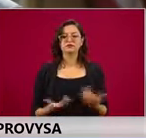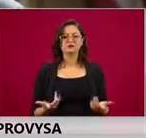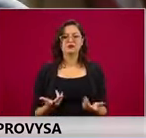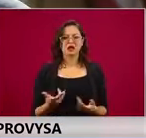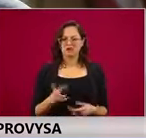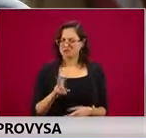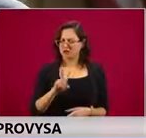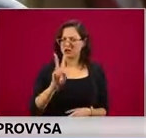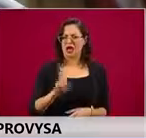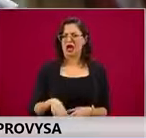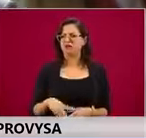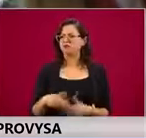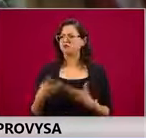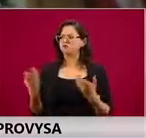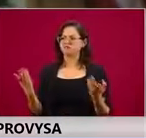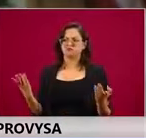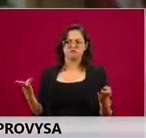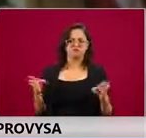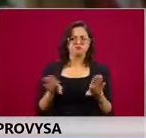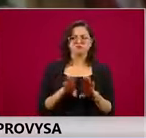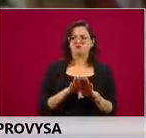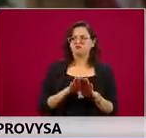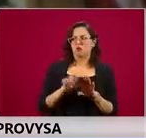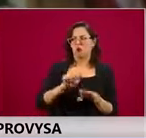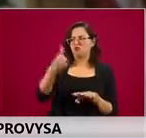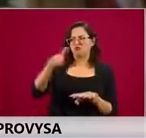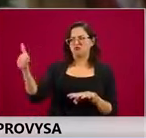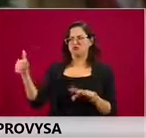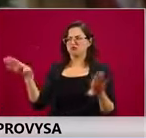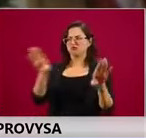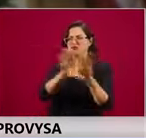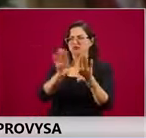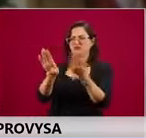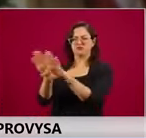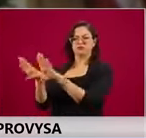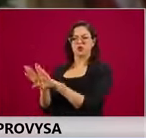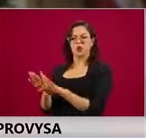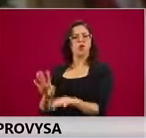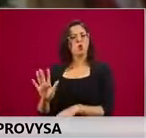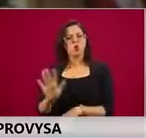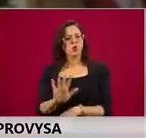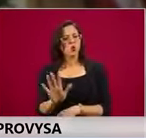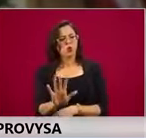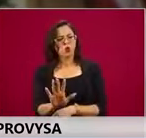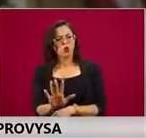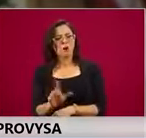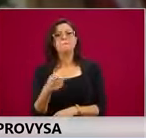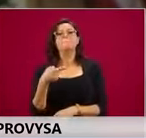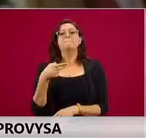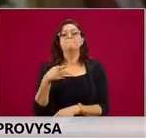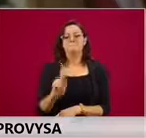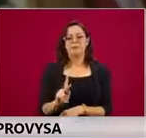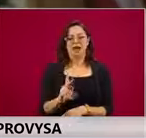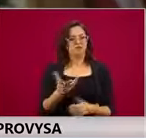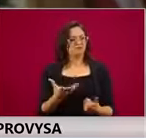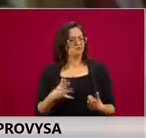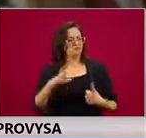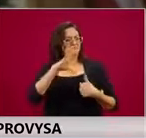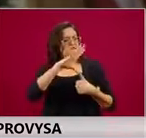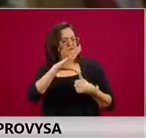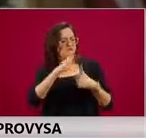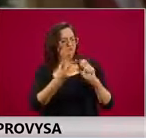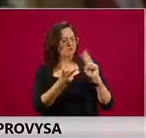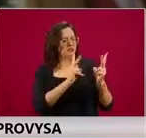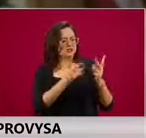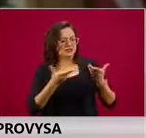cumplir este contrato, ¿no? Álvate petate, gracias a la vida que les ha dado tanto